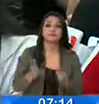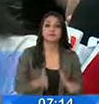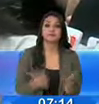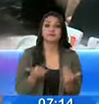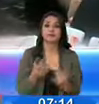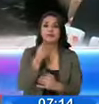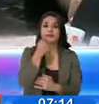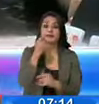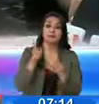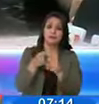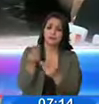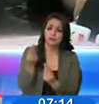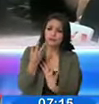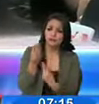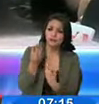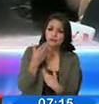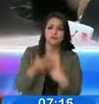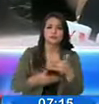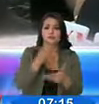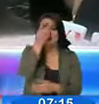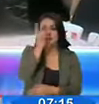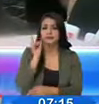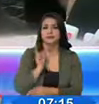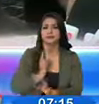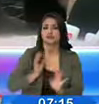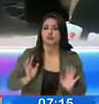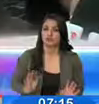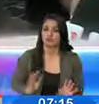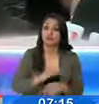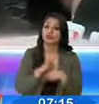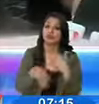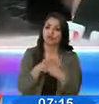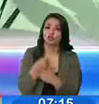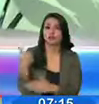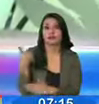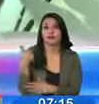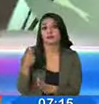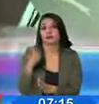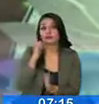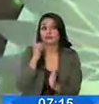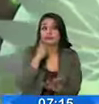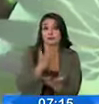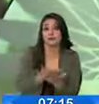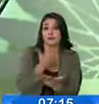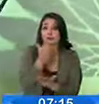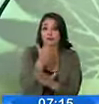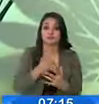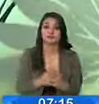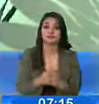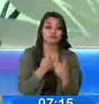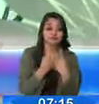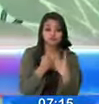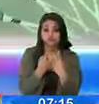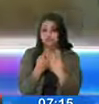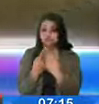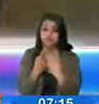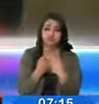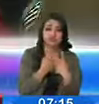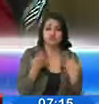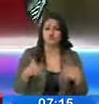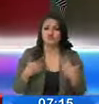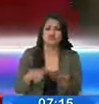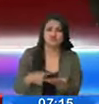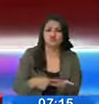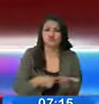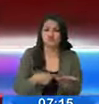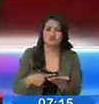primero escucharles para ahí tomar una decisión, porque seguramente todos tendrán sus argumentos. Los diálogos y las reuniones fueron intensas. Entre ellas,